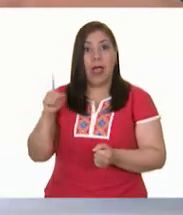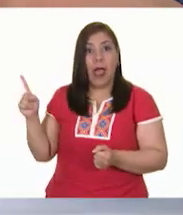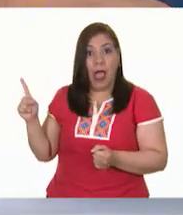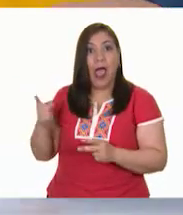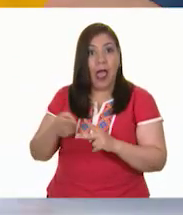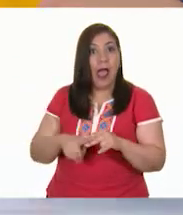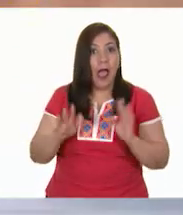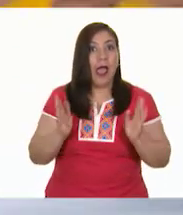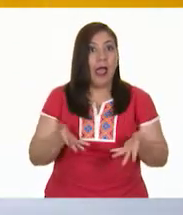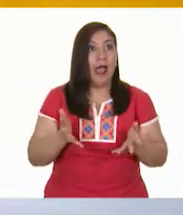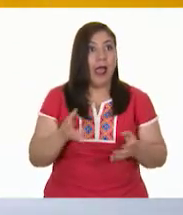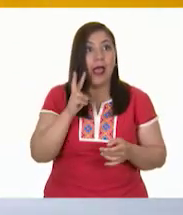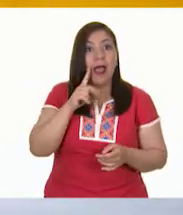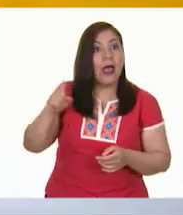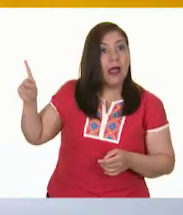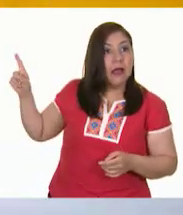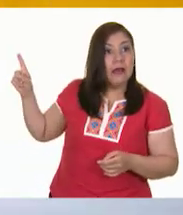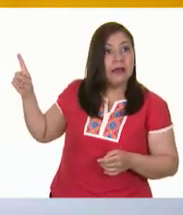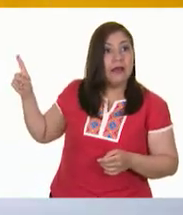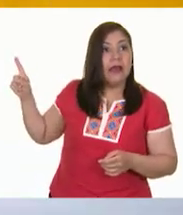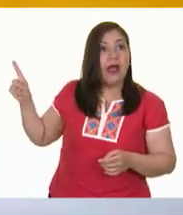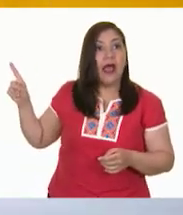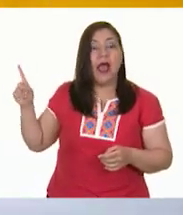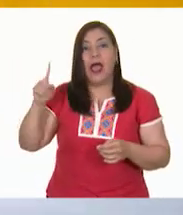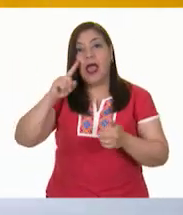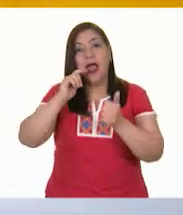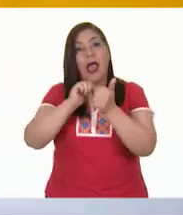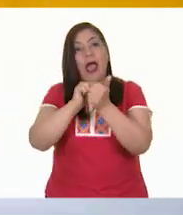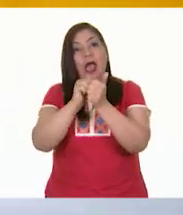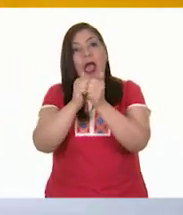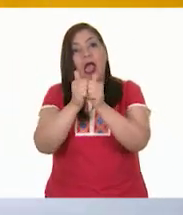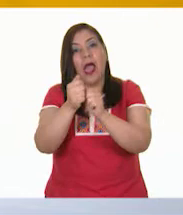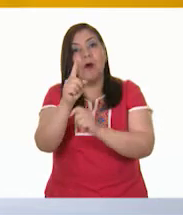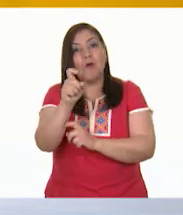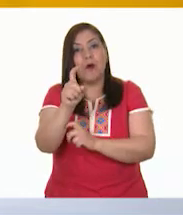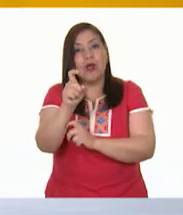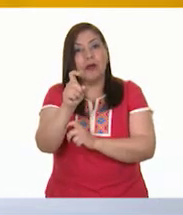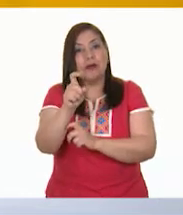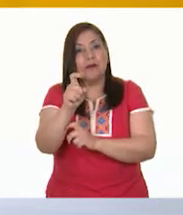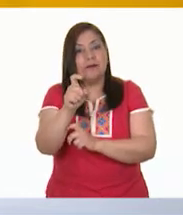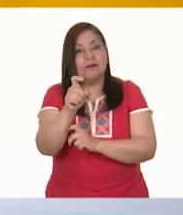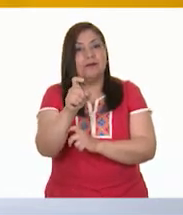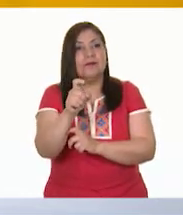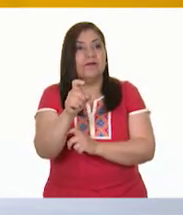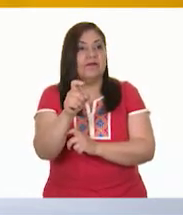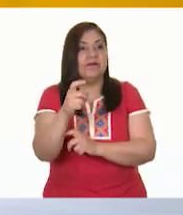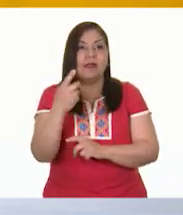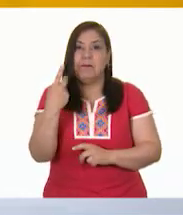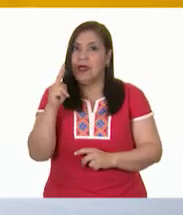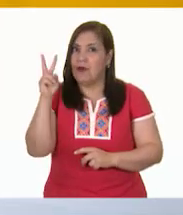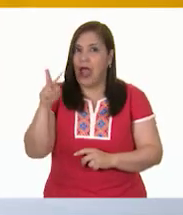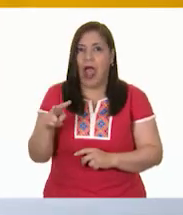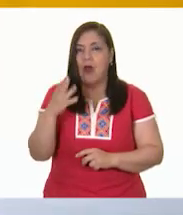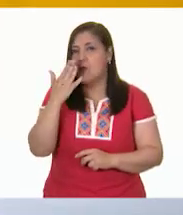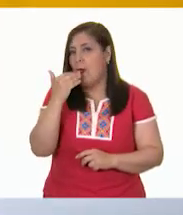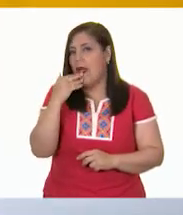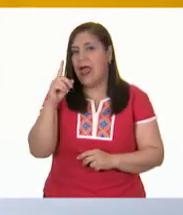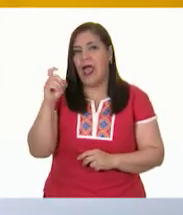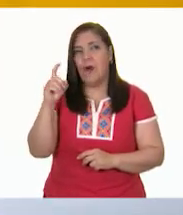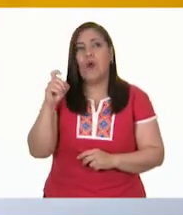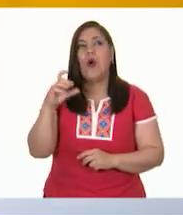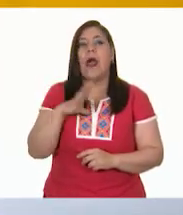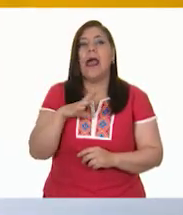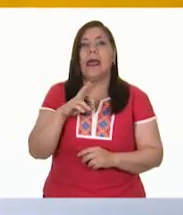A ver. ¿Ya viste? Sí. Se ven unas gotas de agua. Exactamente. Pero ahí no hay agua como tal. Es el vapor que